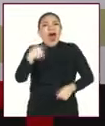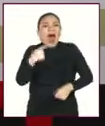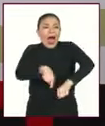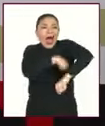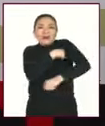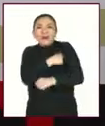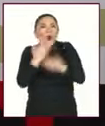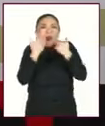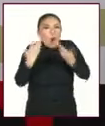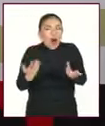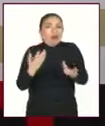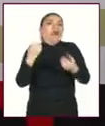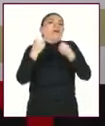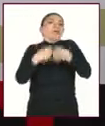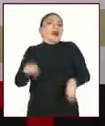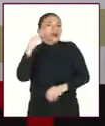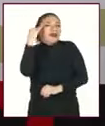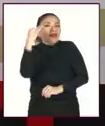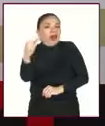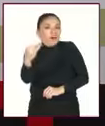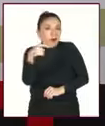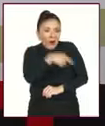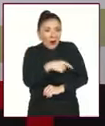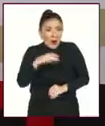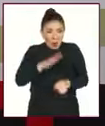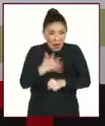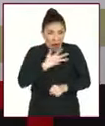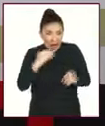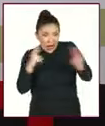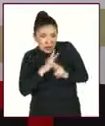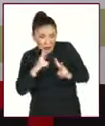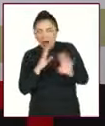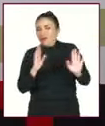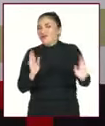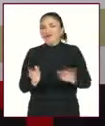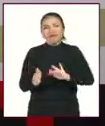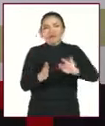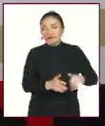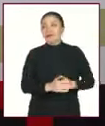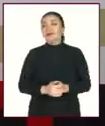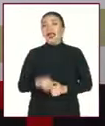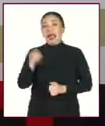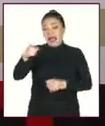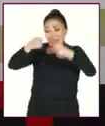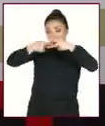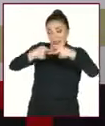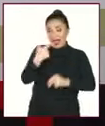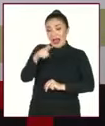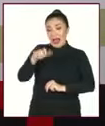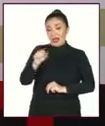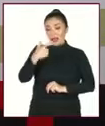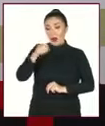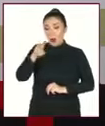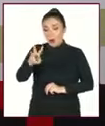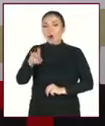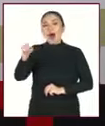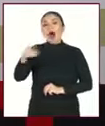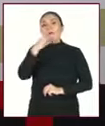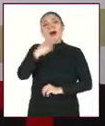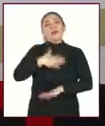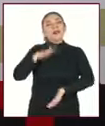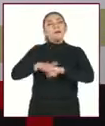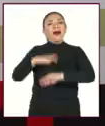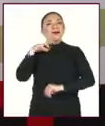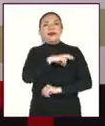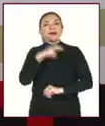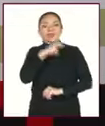un poquito de tiempo valorando signos vitales. La escala de Glasgow es algo que nos dice de manera rápida si el